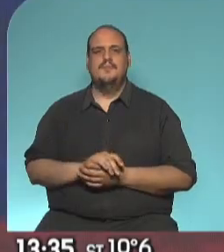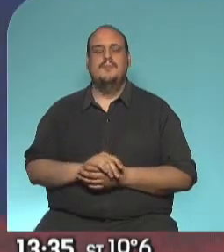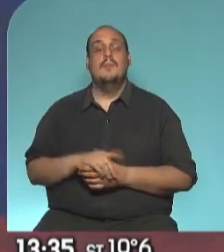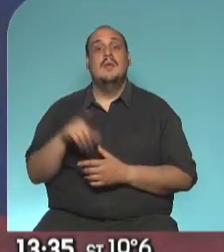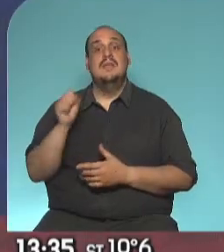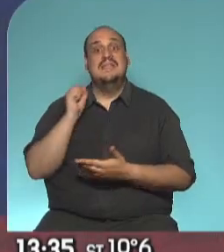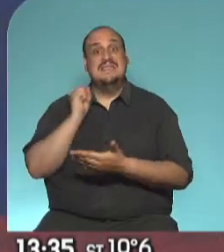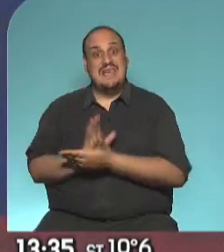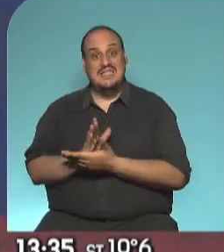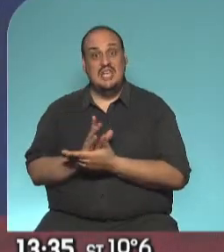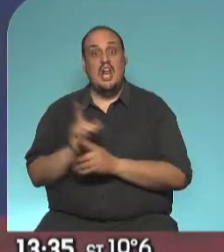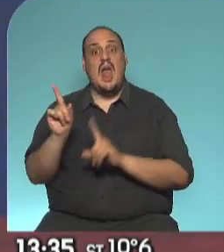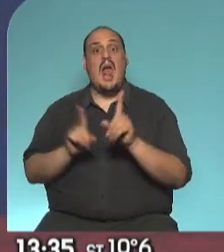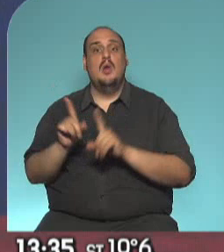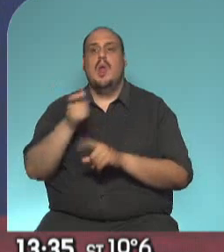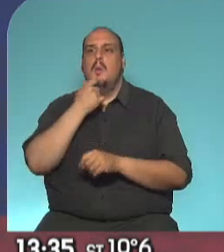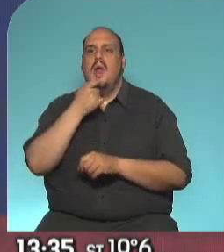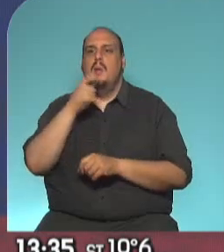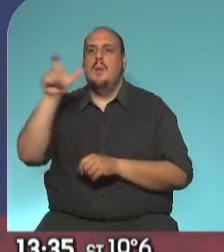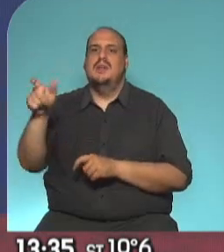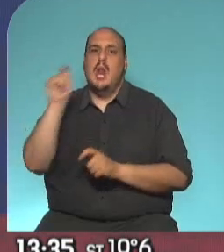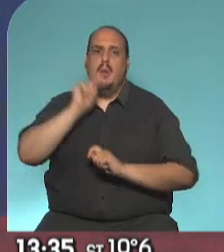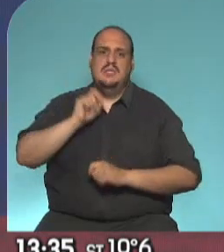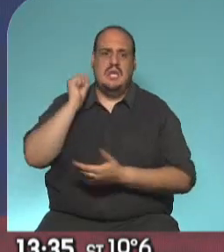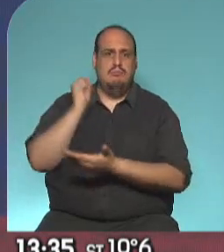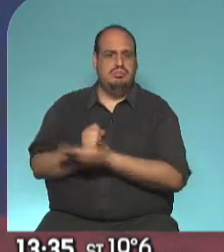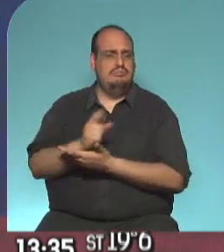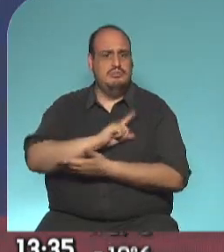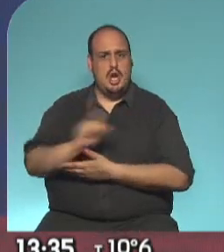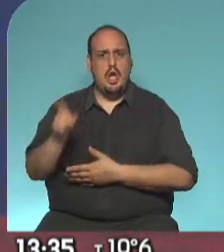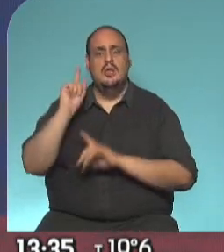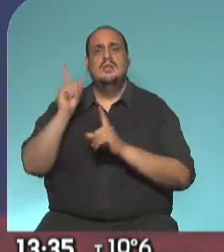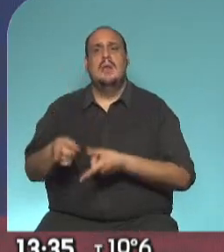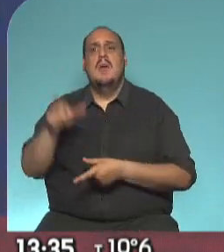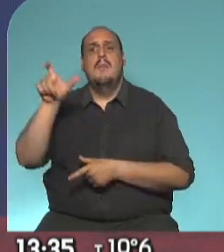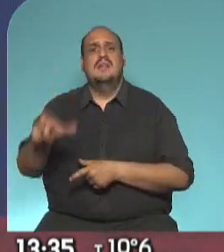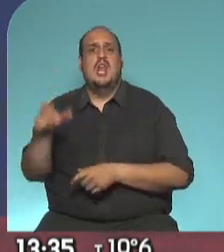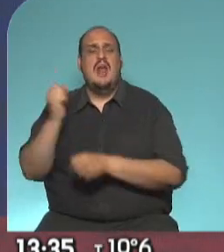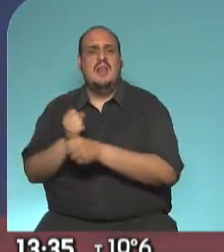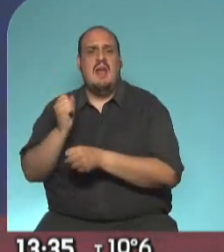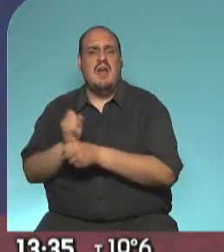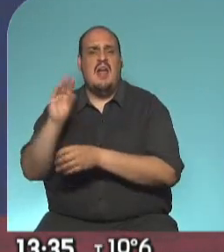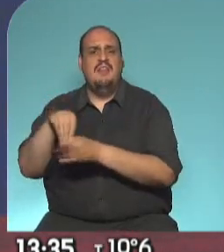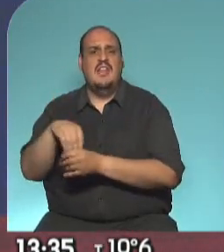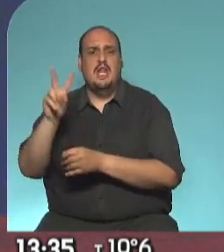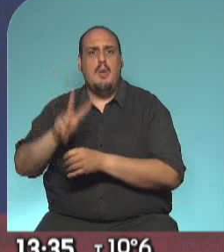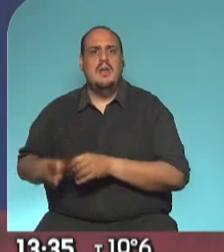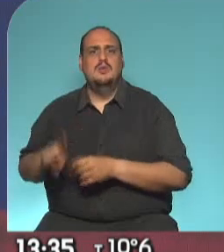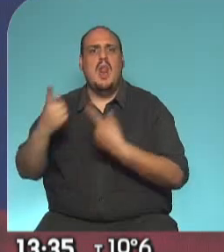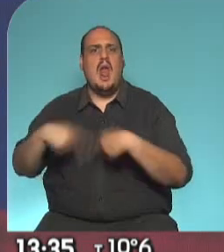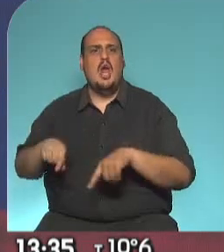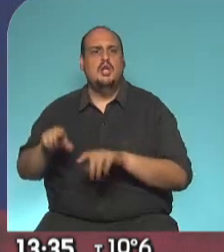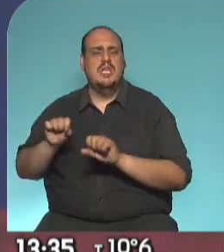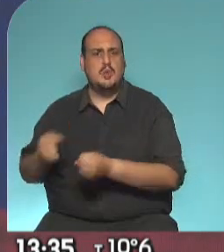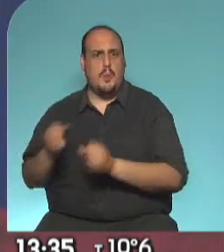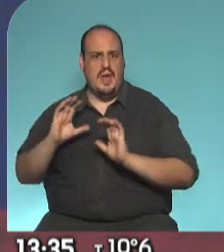fueron restricciones de visado y congelamiento de bienes y activos a funcionarios venezolanos. Esto fue en 2015, con esta